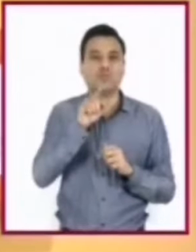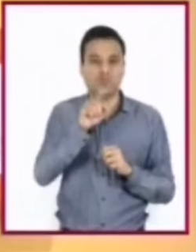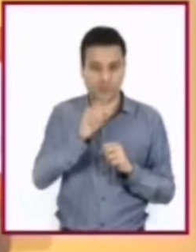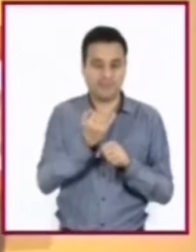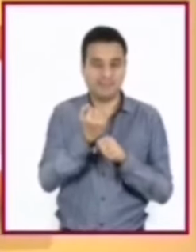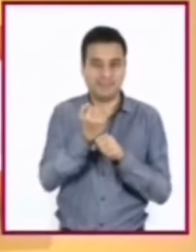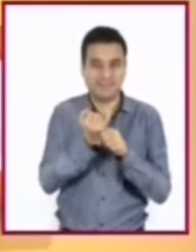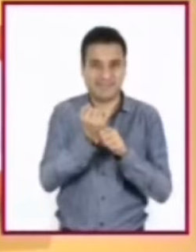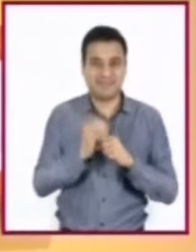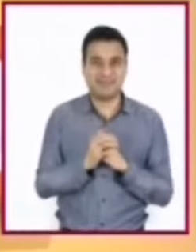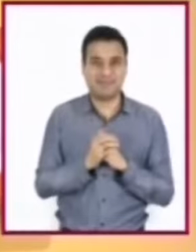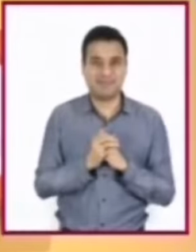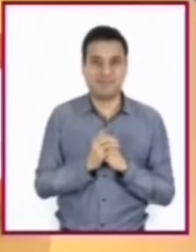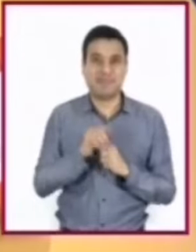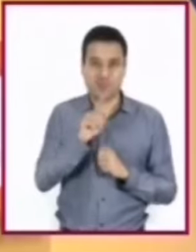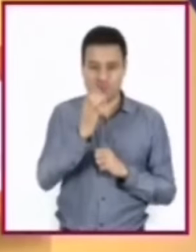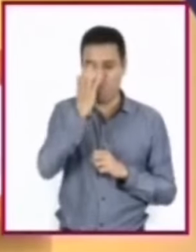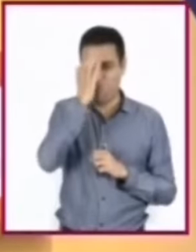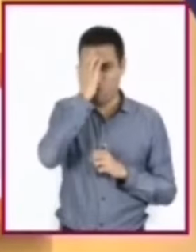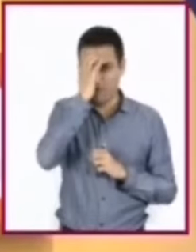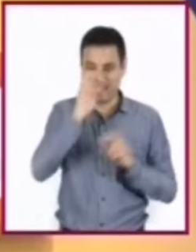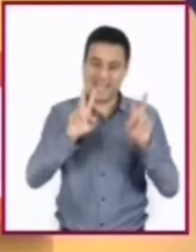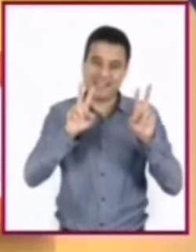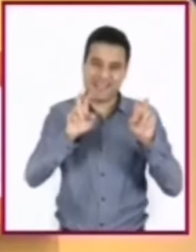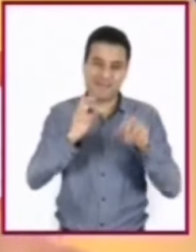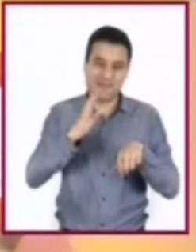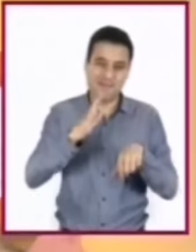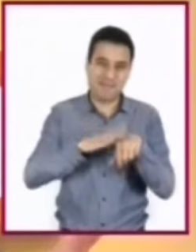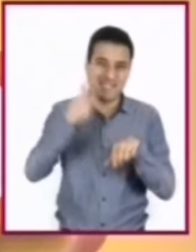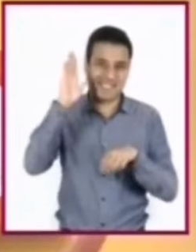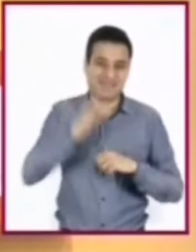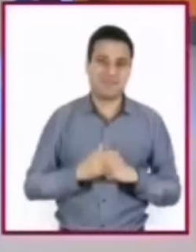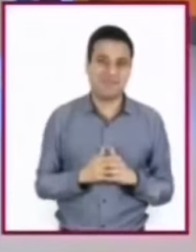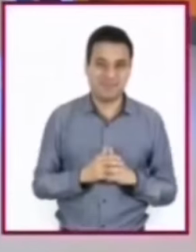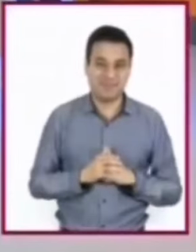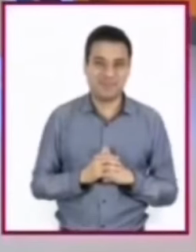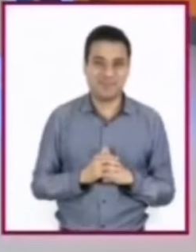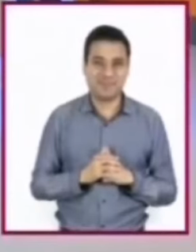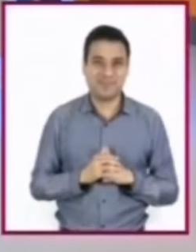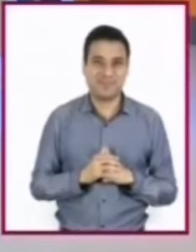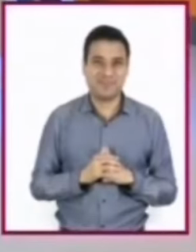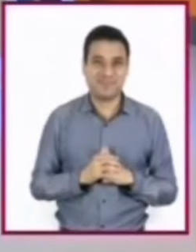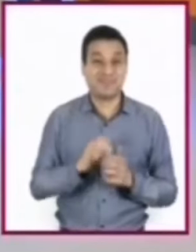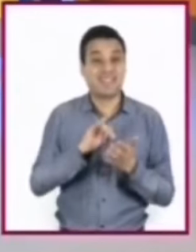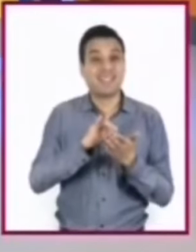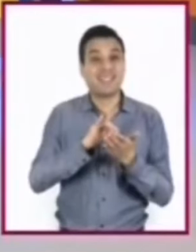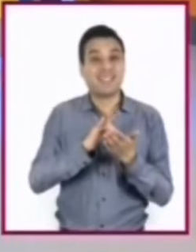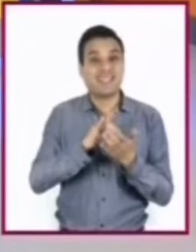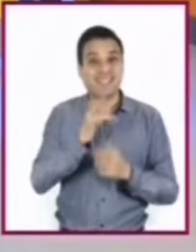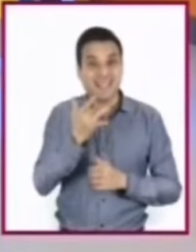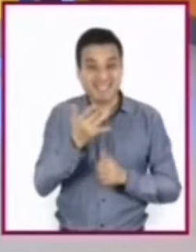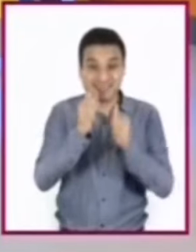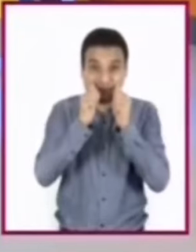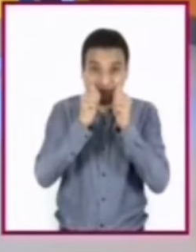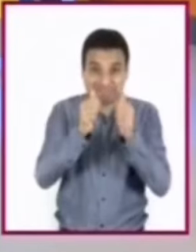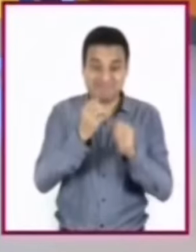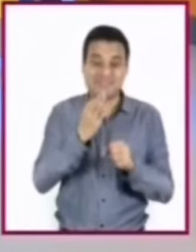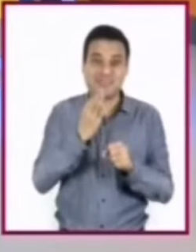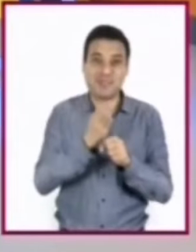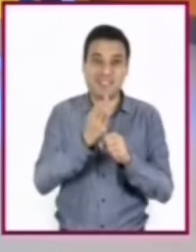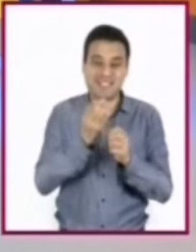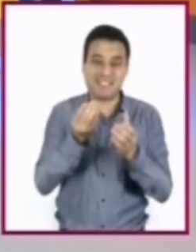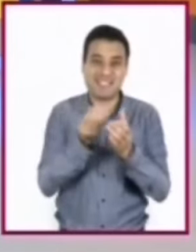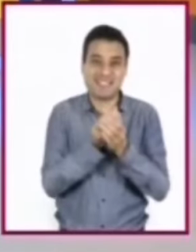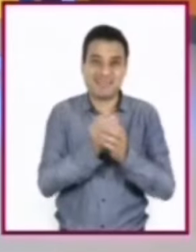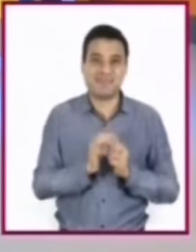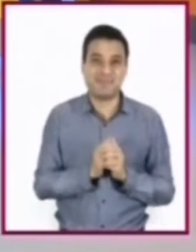sesión para que puedan conocer más y resolver las dudas que pudieron surgir. Les agradecemos su presencia en esta sesión